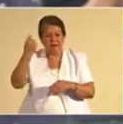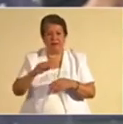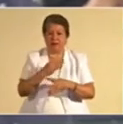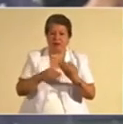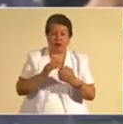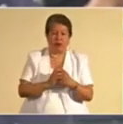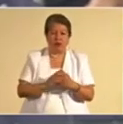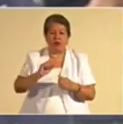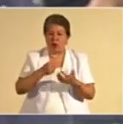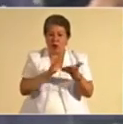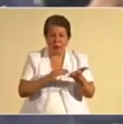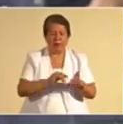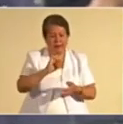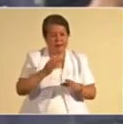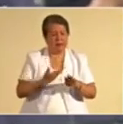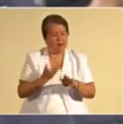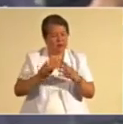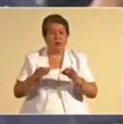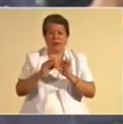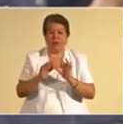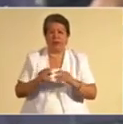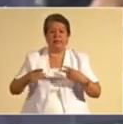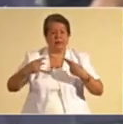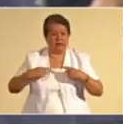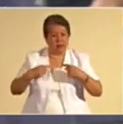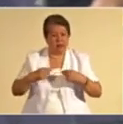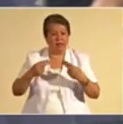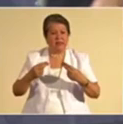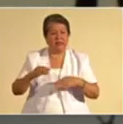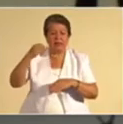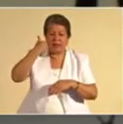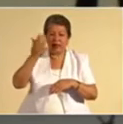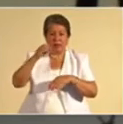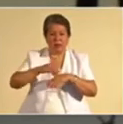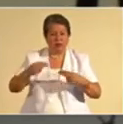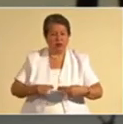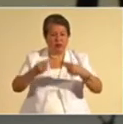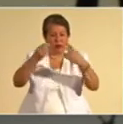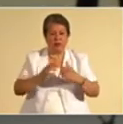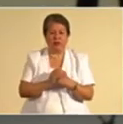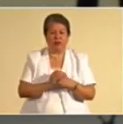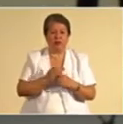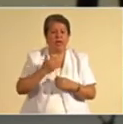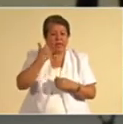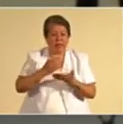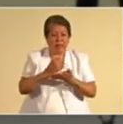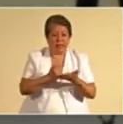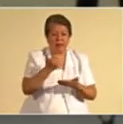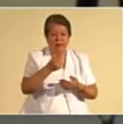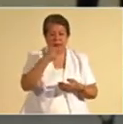Son documentos, sí, muy importantes, de gente emprendedora, de gente que necesita el sustento de su